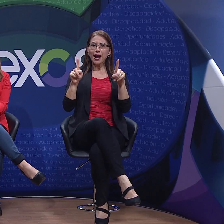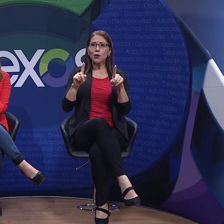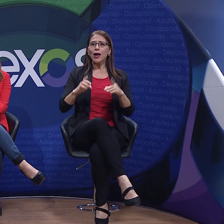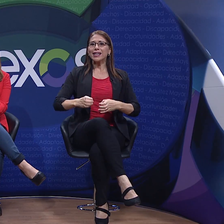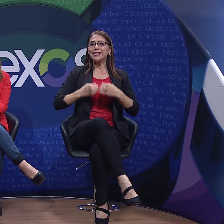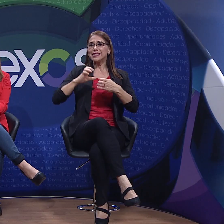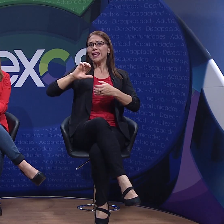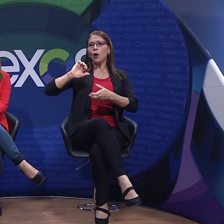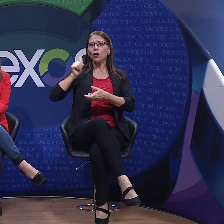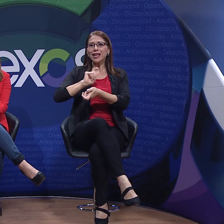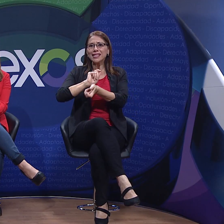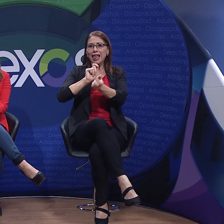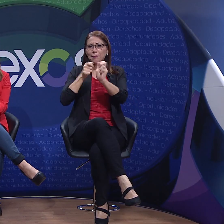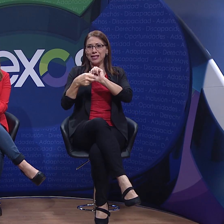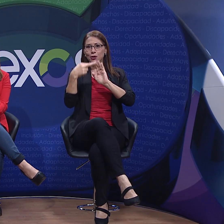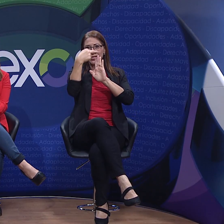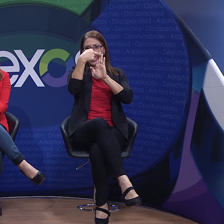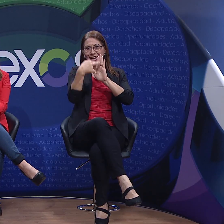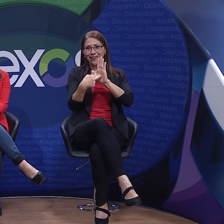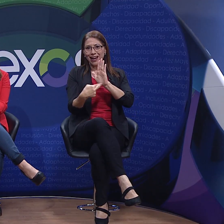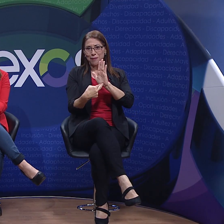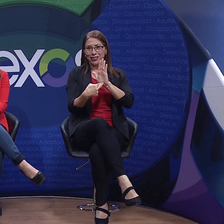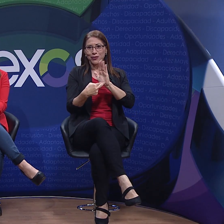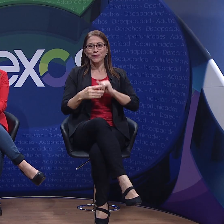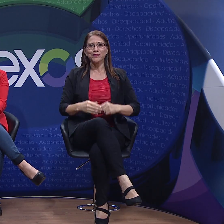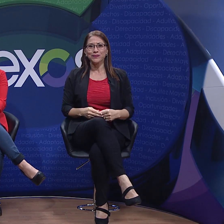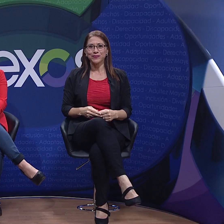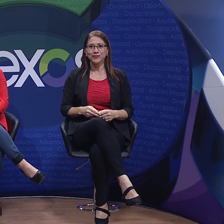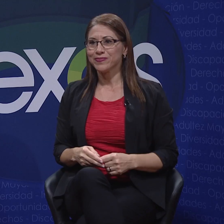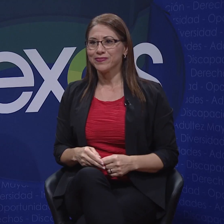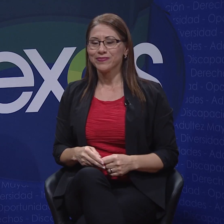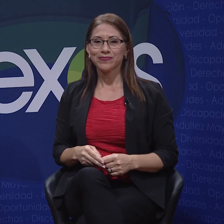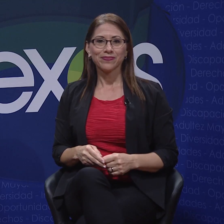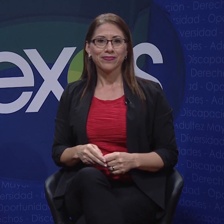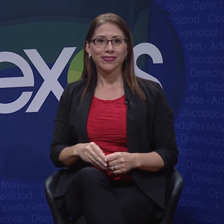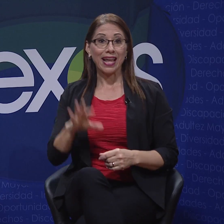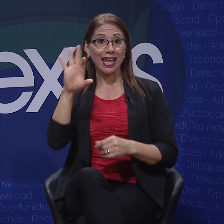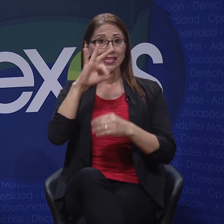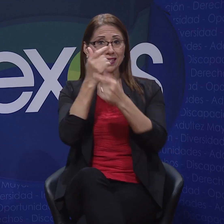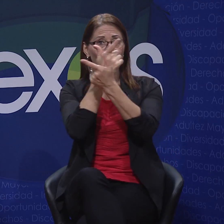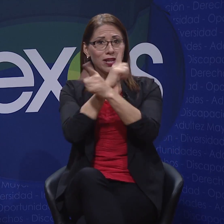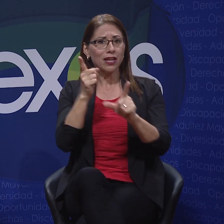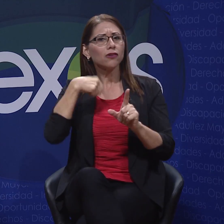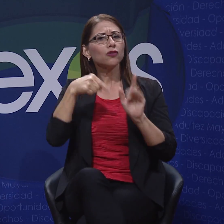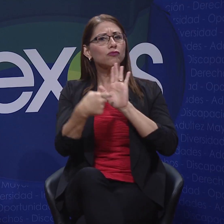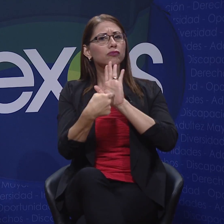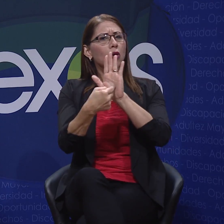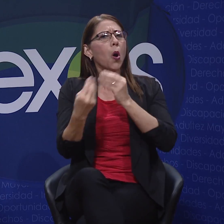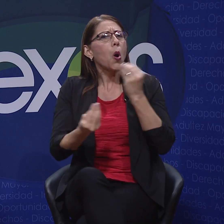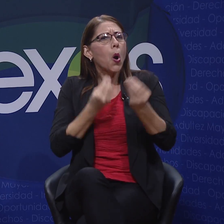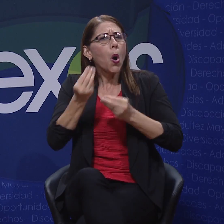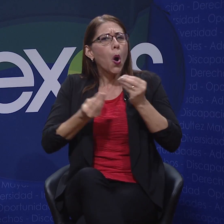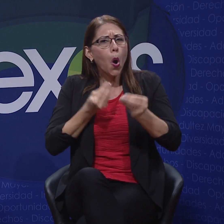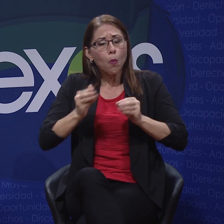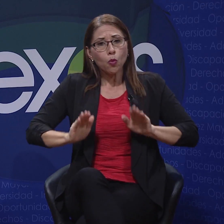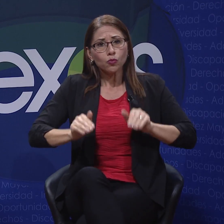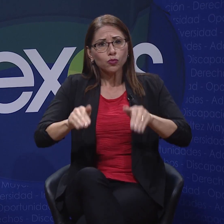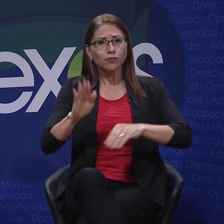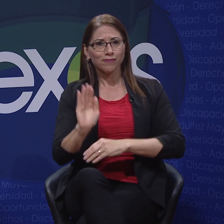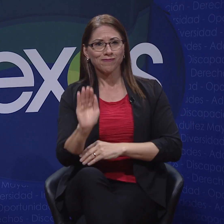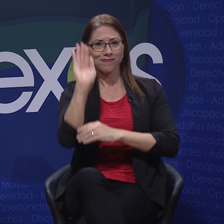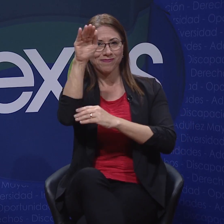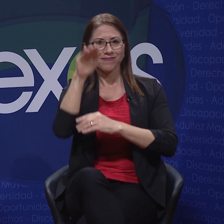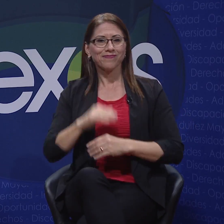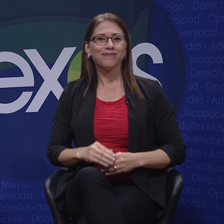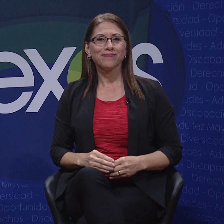Sin embargo, existen otras adaptaciones en el reglamento. En Estilo Libre le mostramos cómo se juega baloncesto en silla